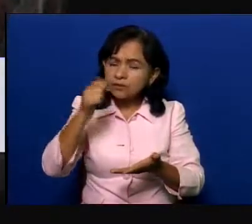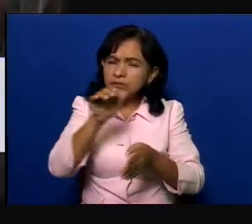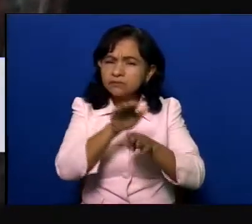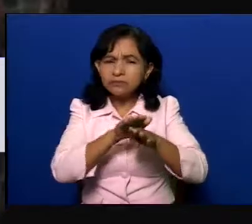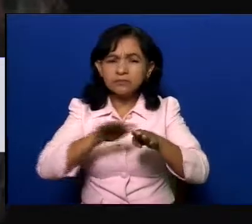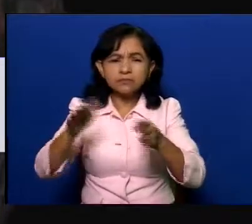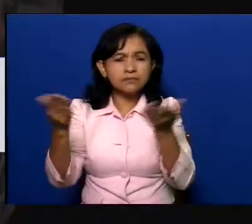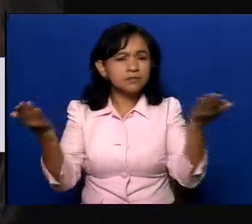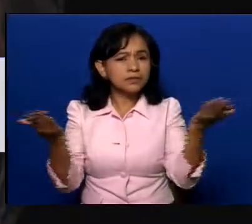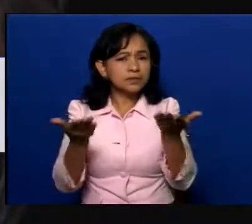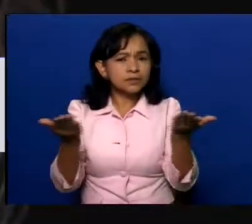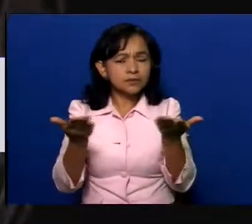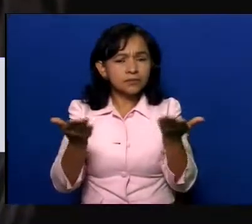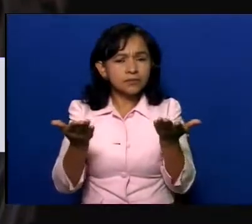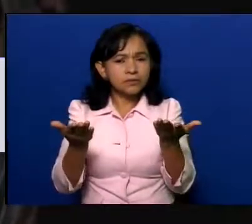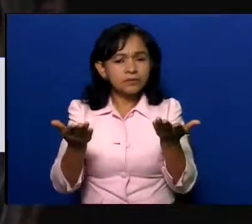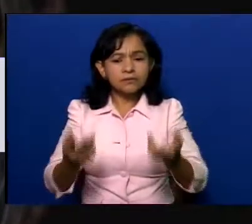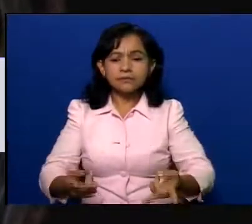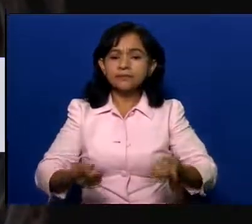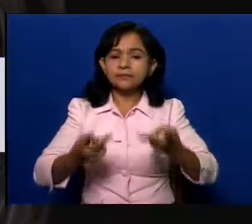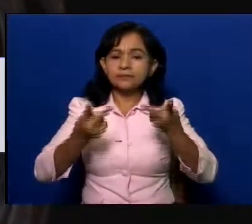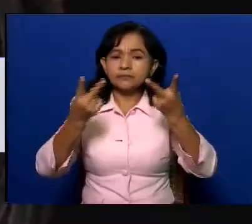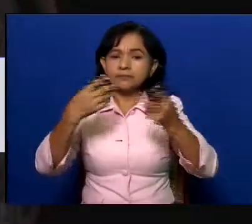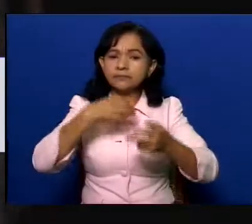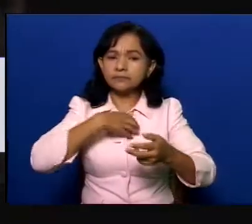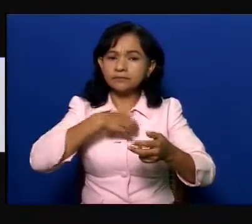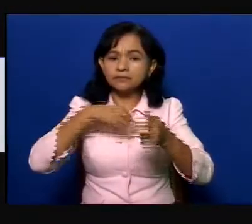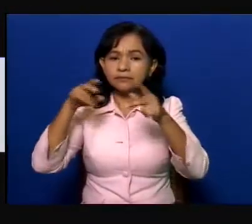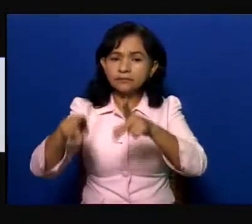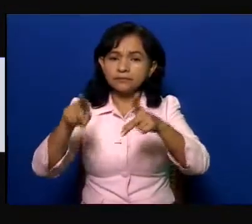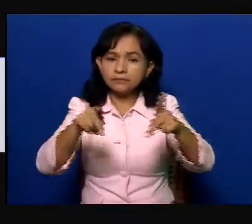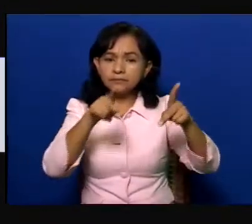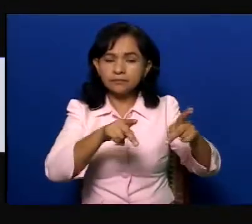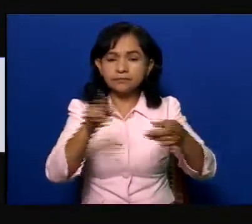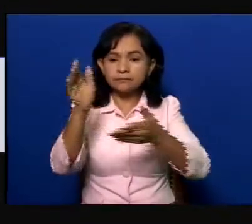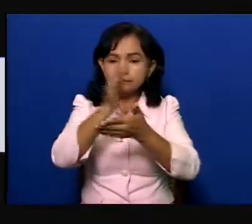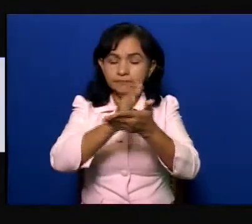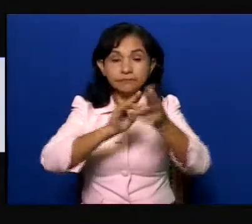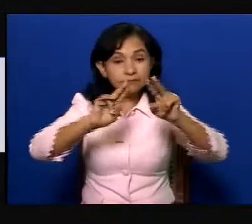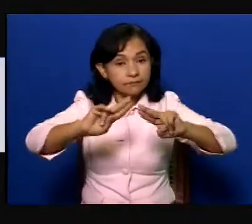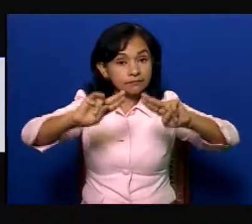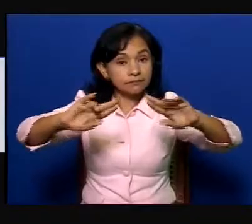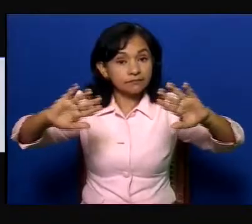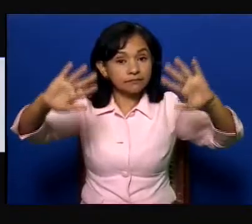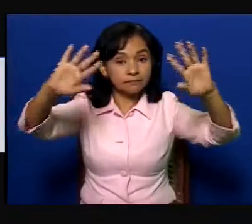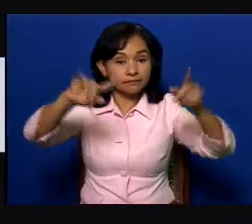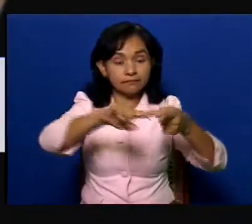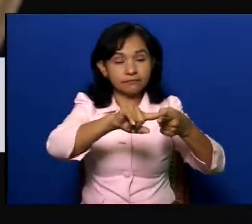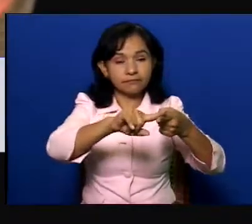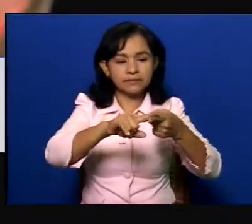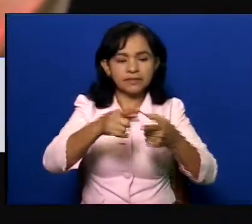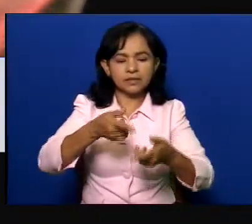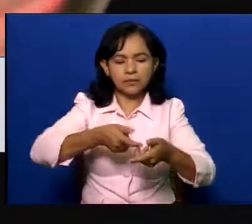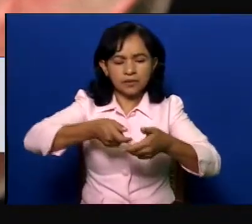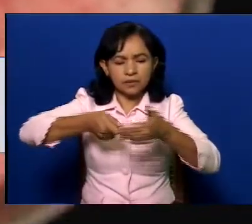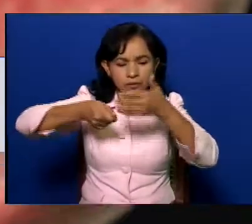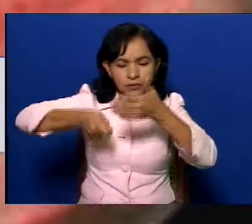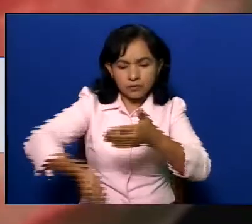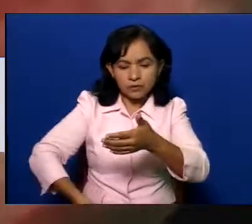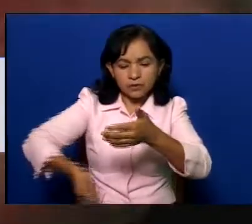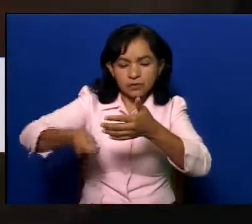de cómo tenemos las condiciones de vida. Hay algunas condiciones del medio ambiente, por ejemplo, los insecticidas, en